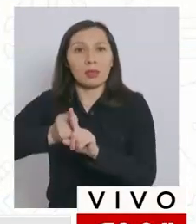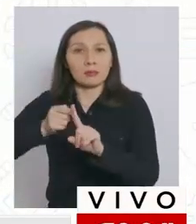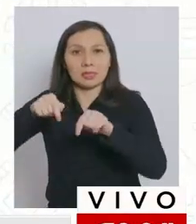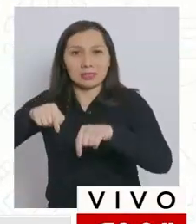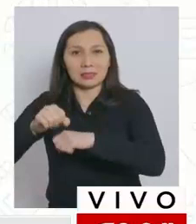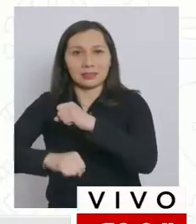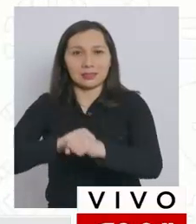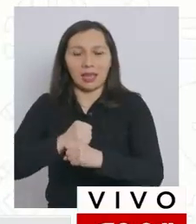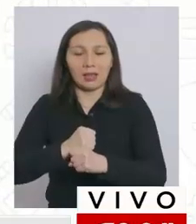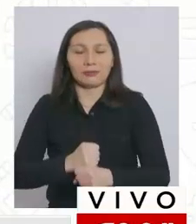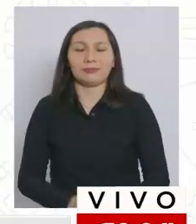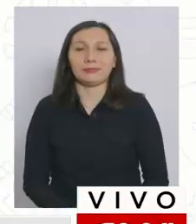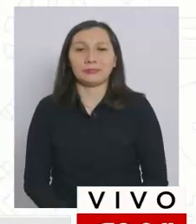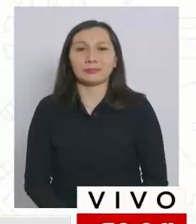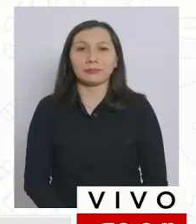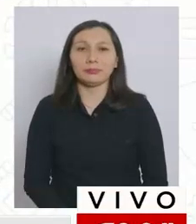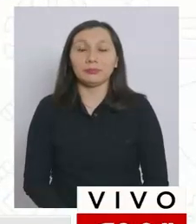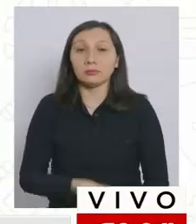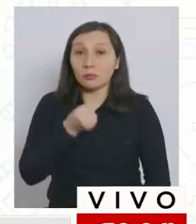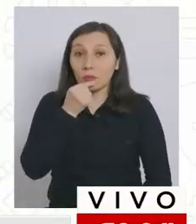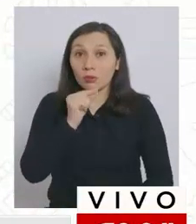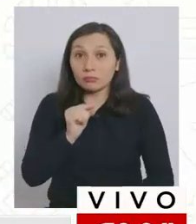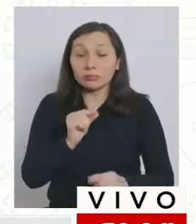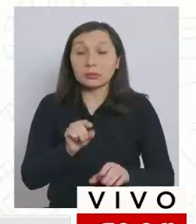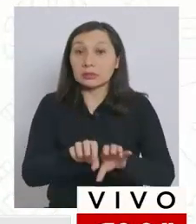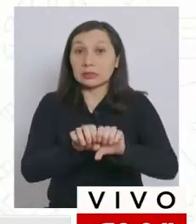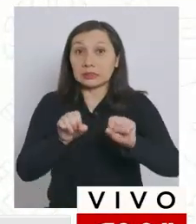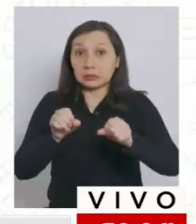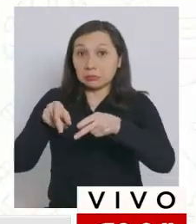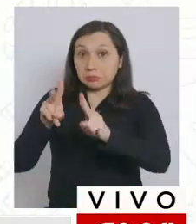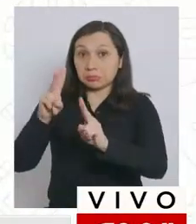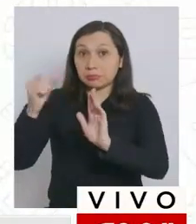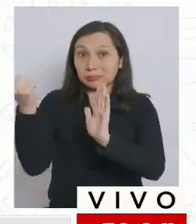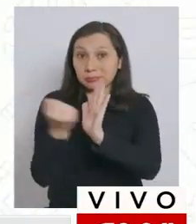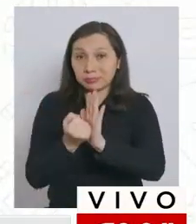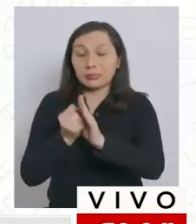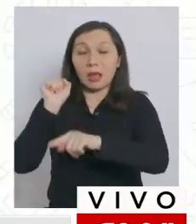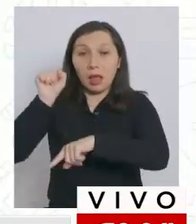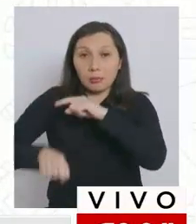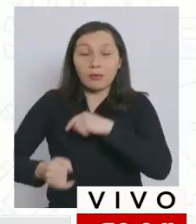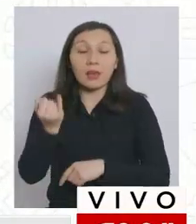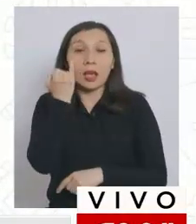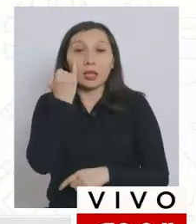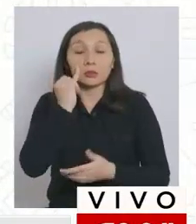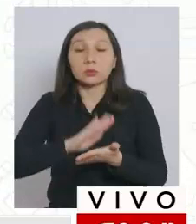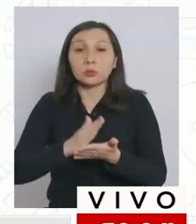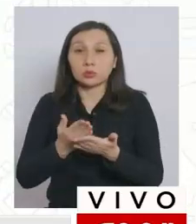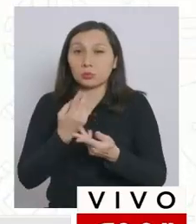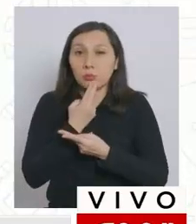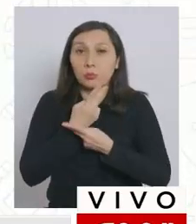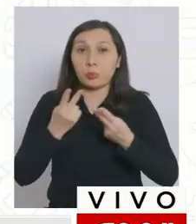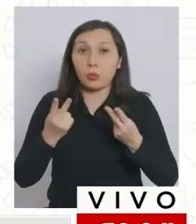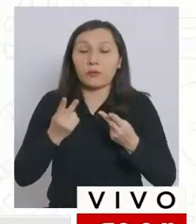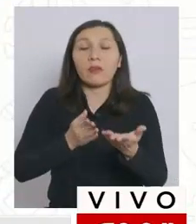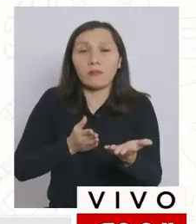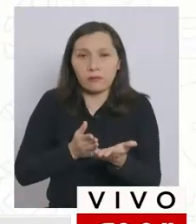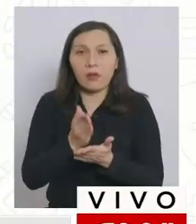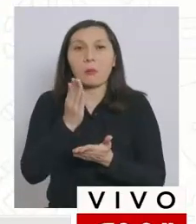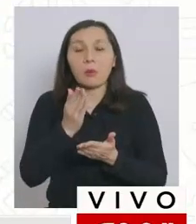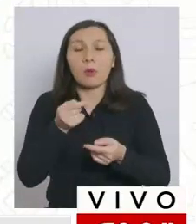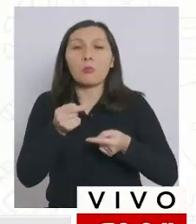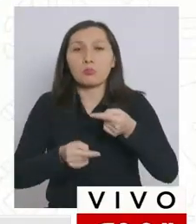de este año y apenas las vacunas estén autorizadas por el instituto de salud pública iniciaremos